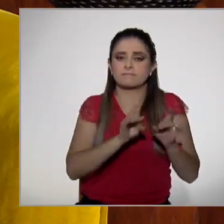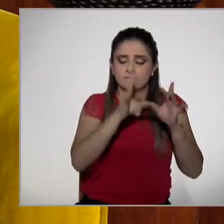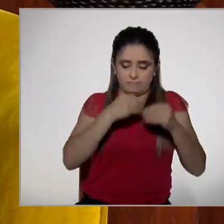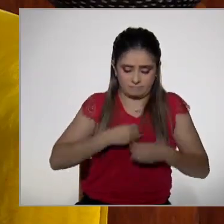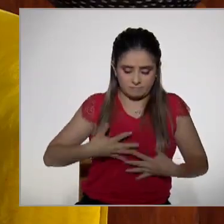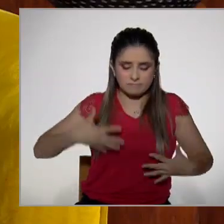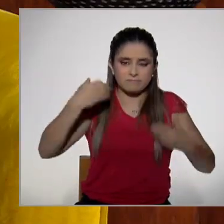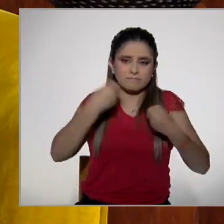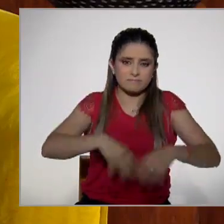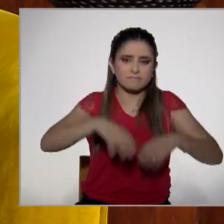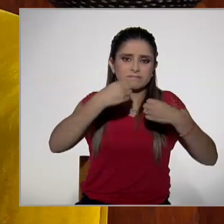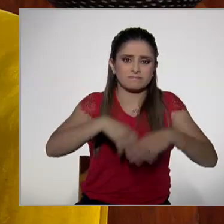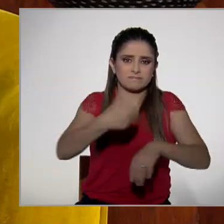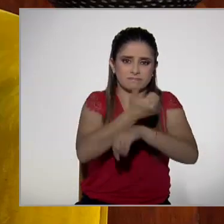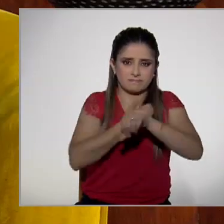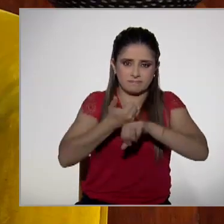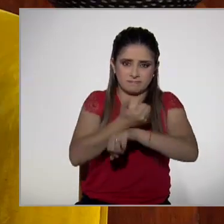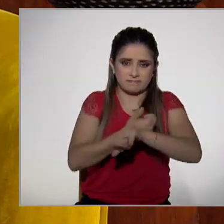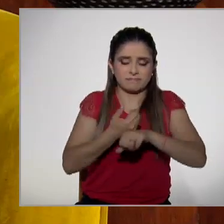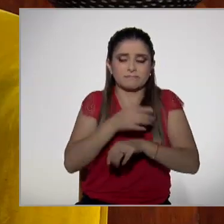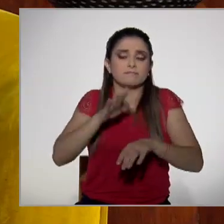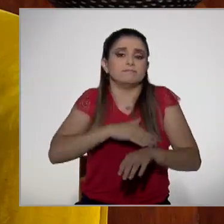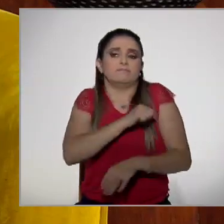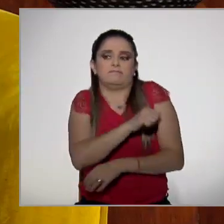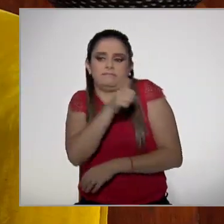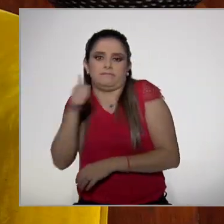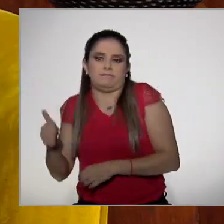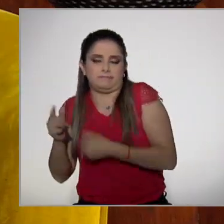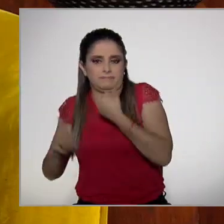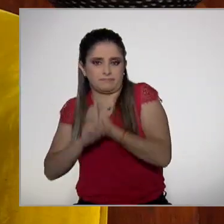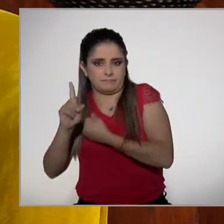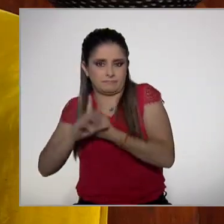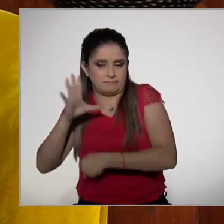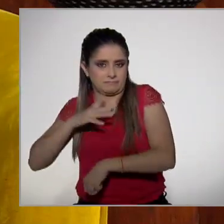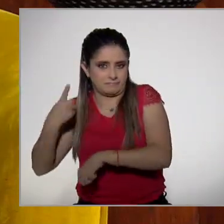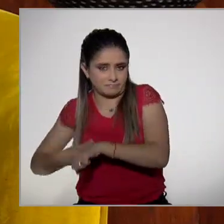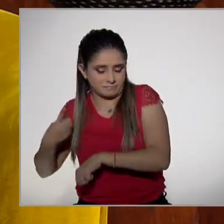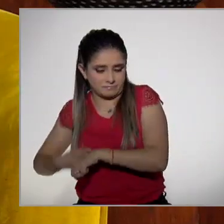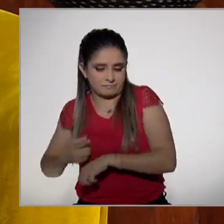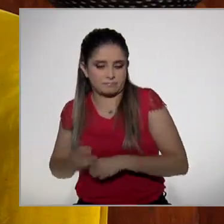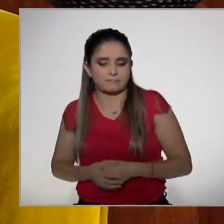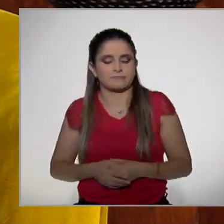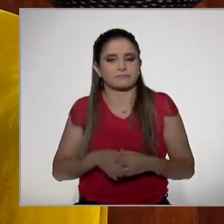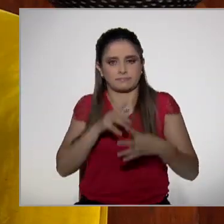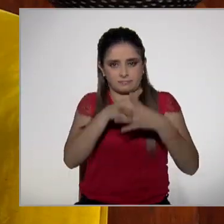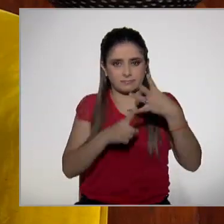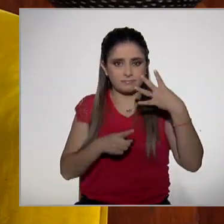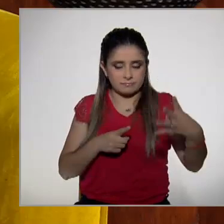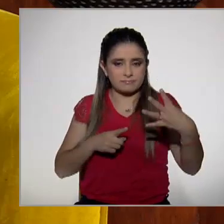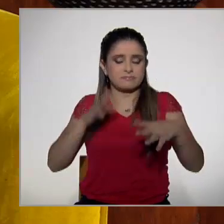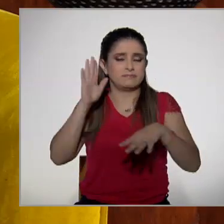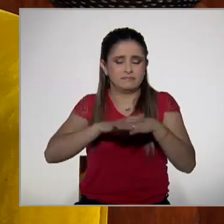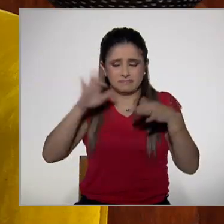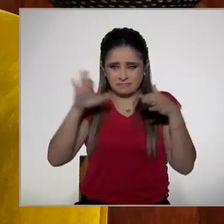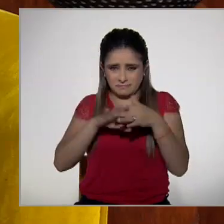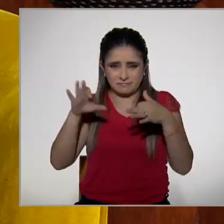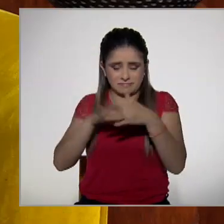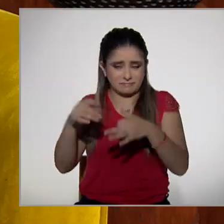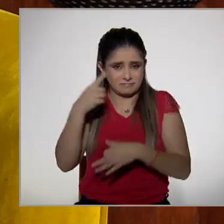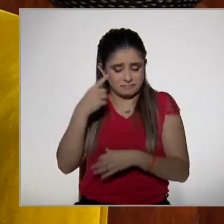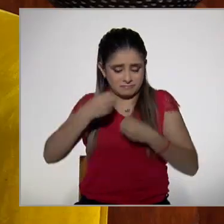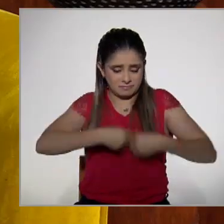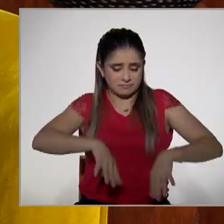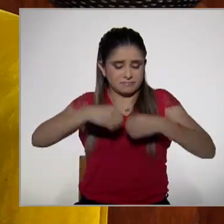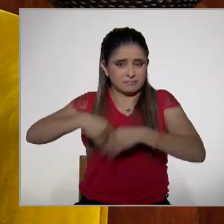de hierro o esta pérdida de sangre a través de otros sistemas no los cuatro sitios por donde más frecuentemente podemos